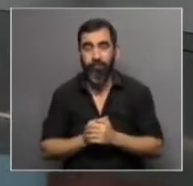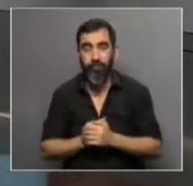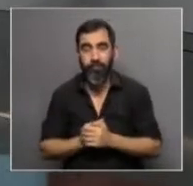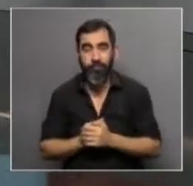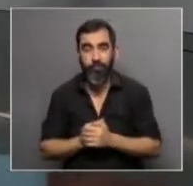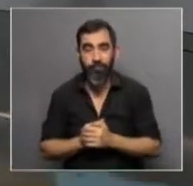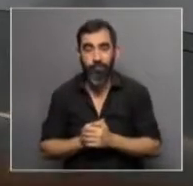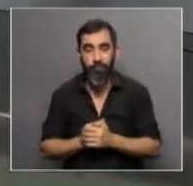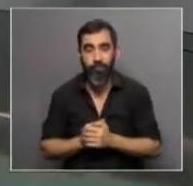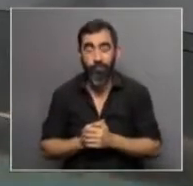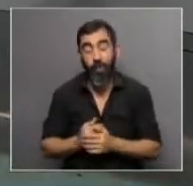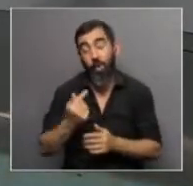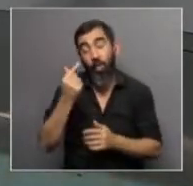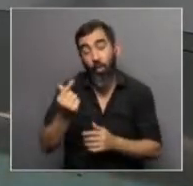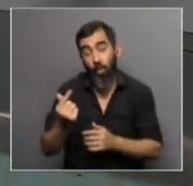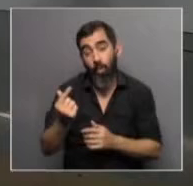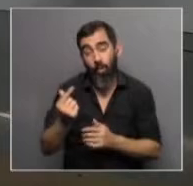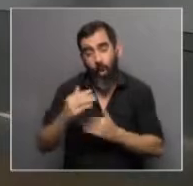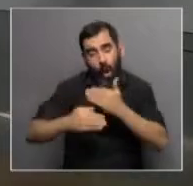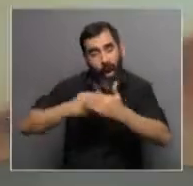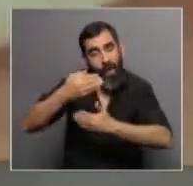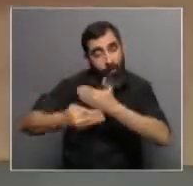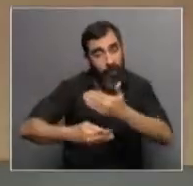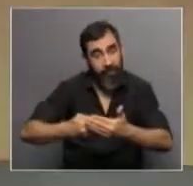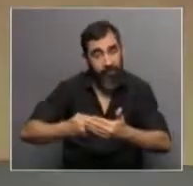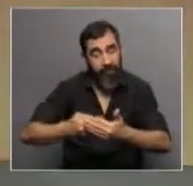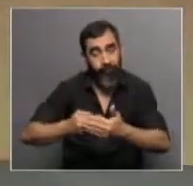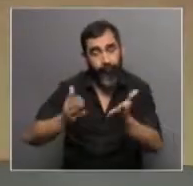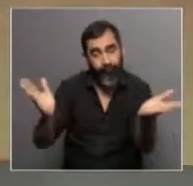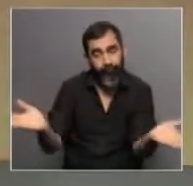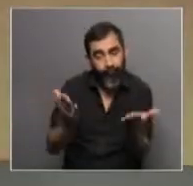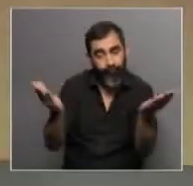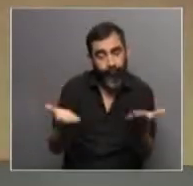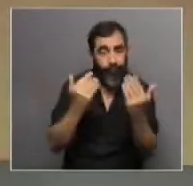ver, uno de los grandes adelantos es haber fomentado